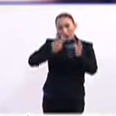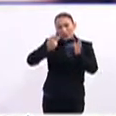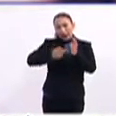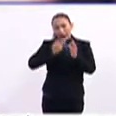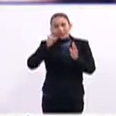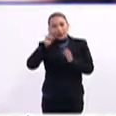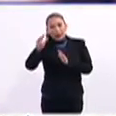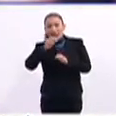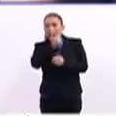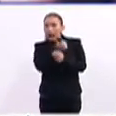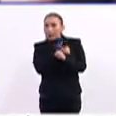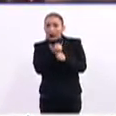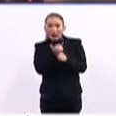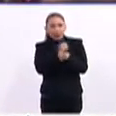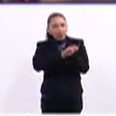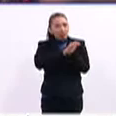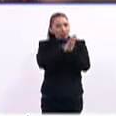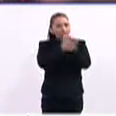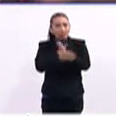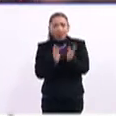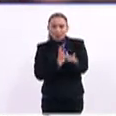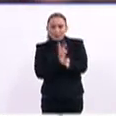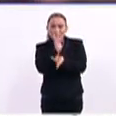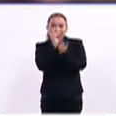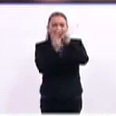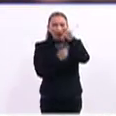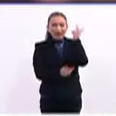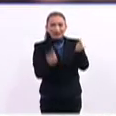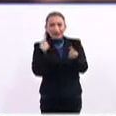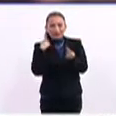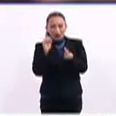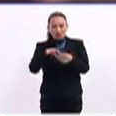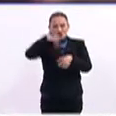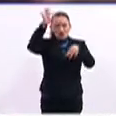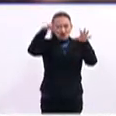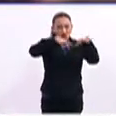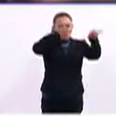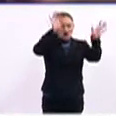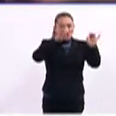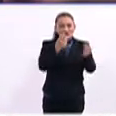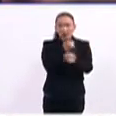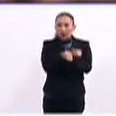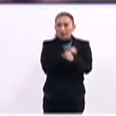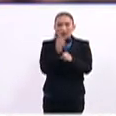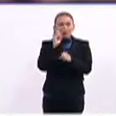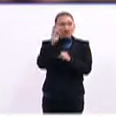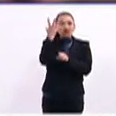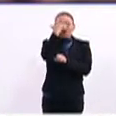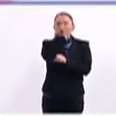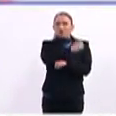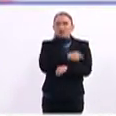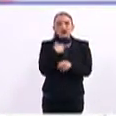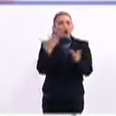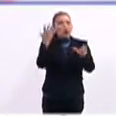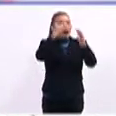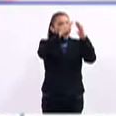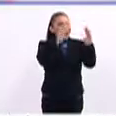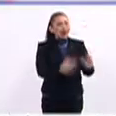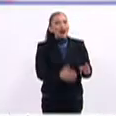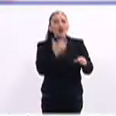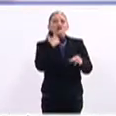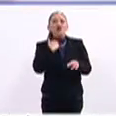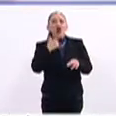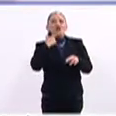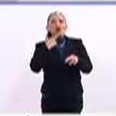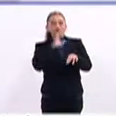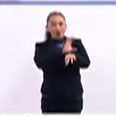es todo amarillo, pastizales y las milpas totalmente amarillas. Es una zona muy ocre con construcciones de ladrillo